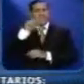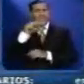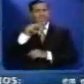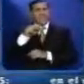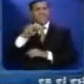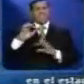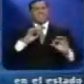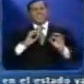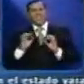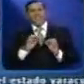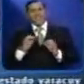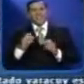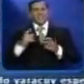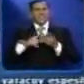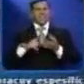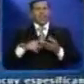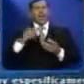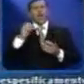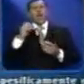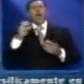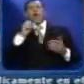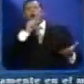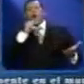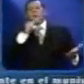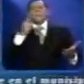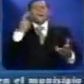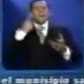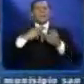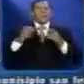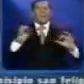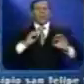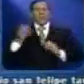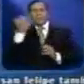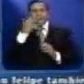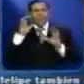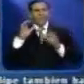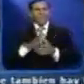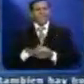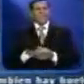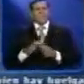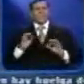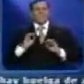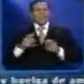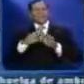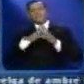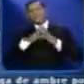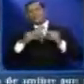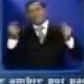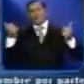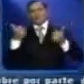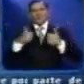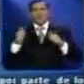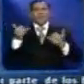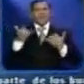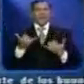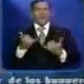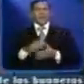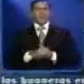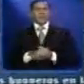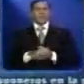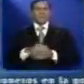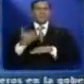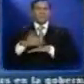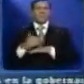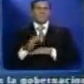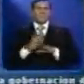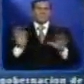al teatro, a la zarzuela, a la opereta, a la ópera, a la comedia, al drama. Bueno, el drama ahora, pues uno está en la calle